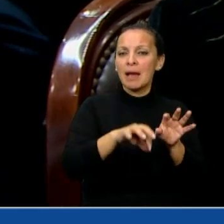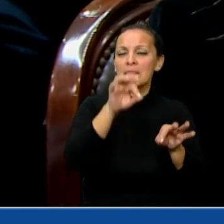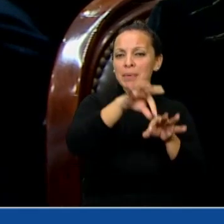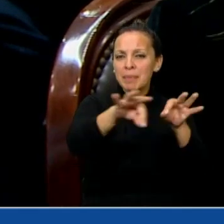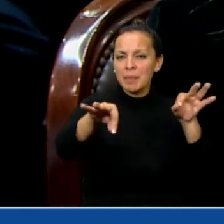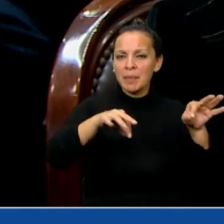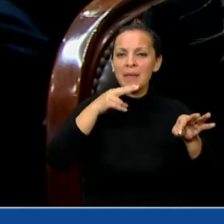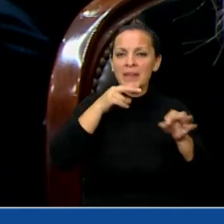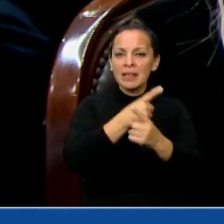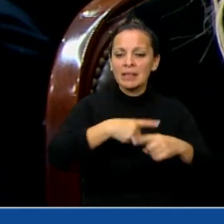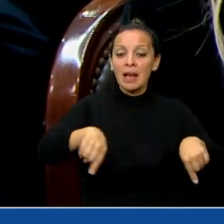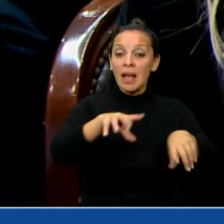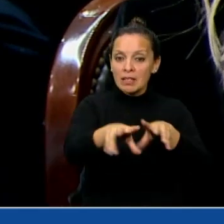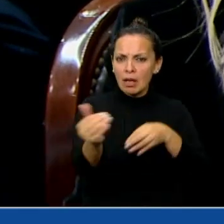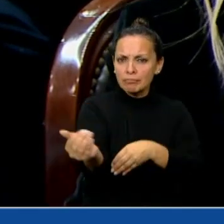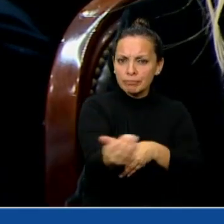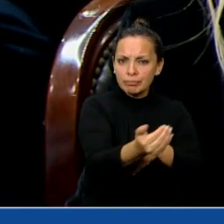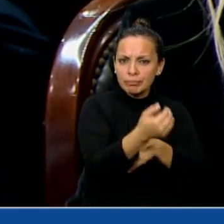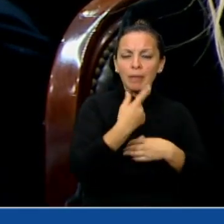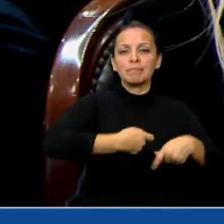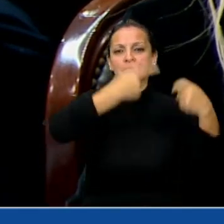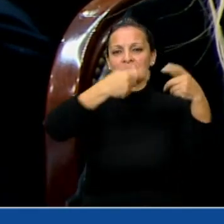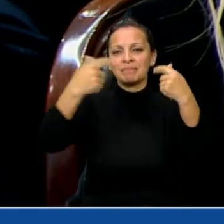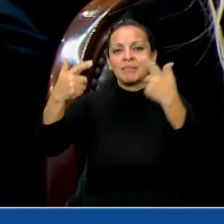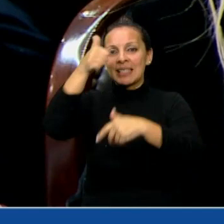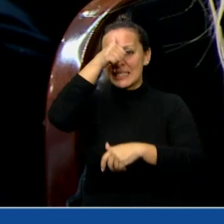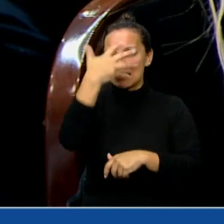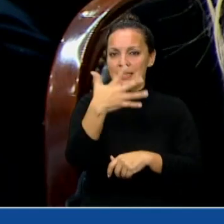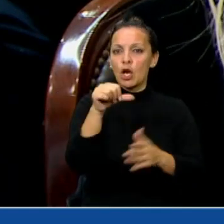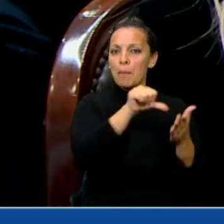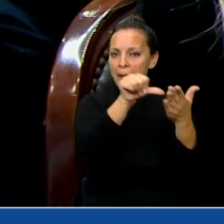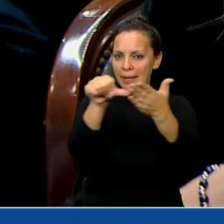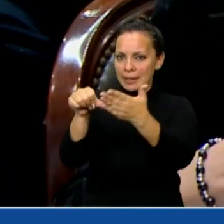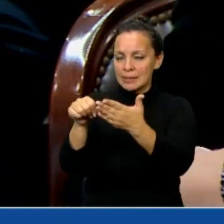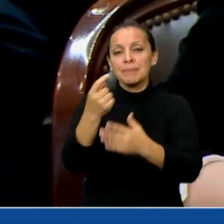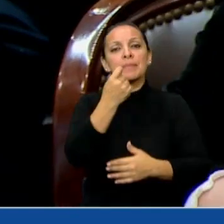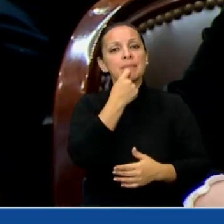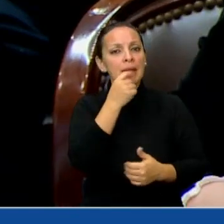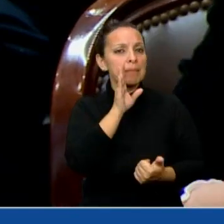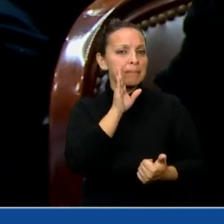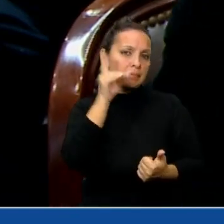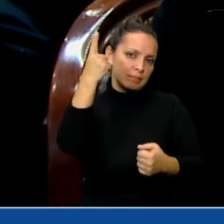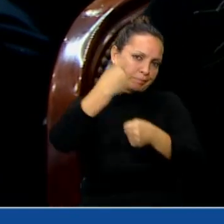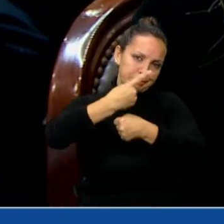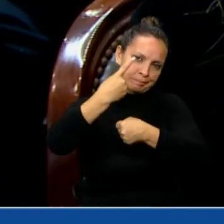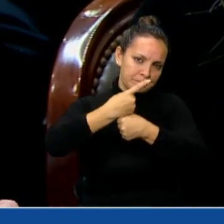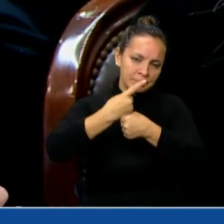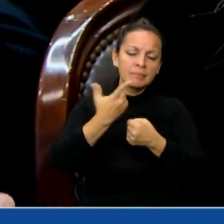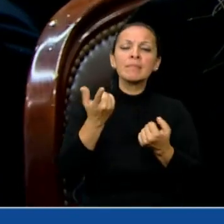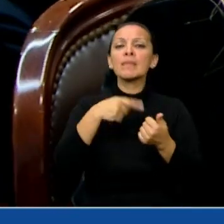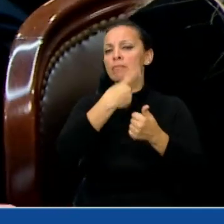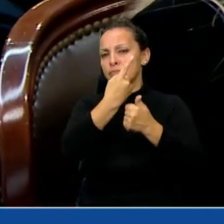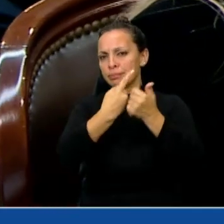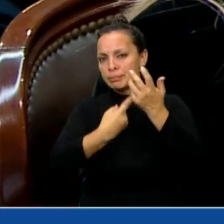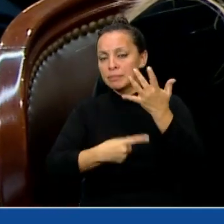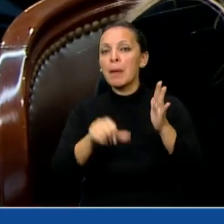exporta a más de 65 países, entre ellos, en primer lugar, Estados Unidos y los países de la